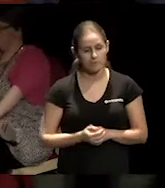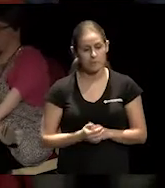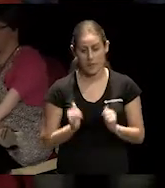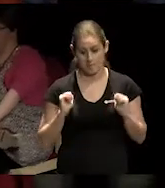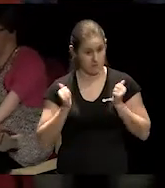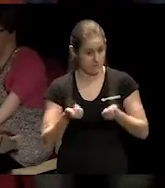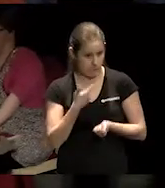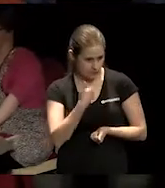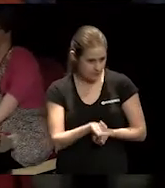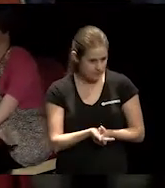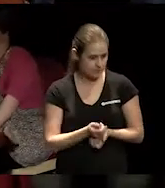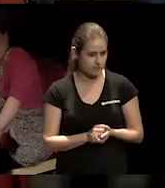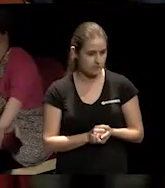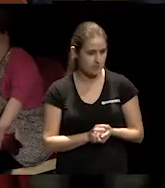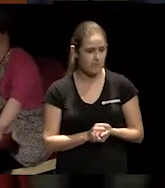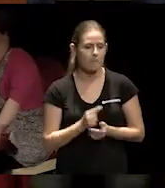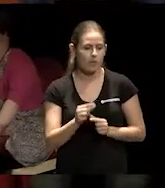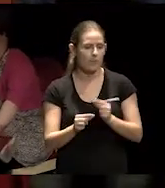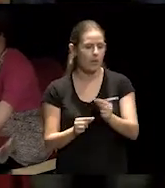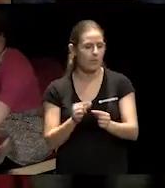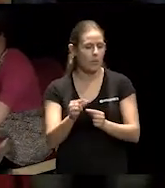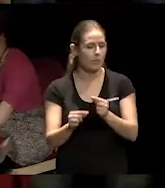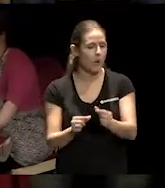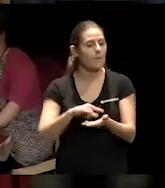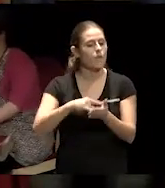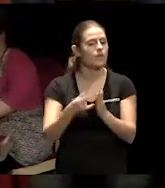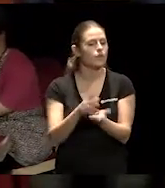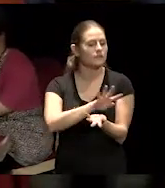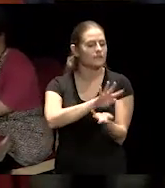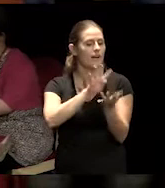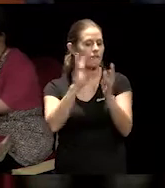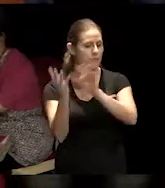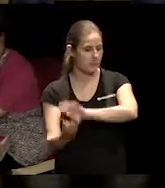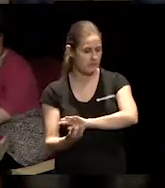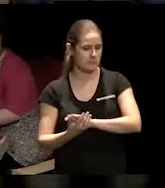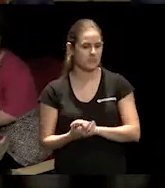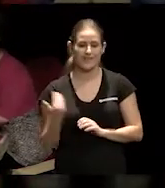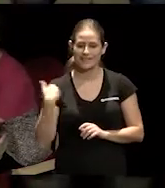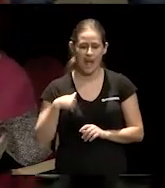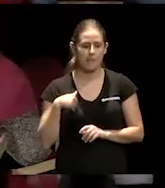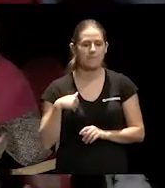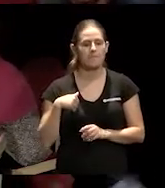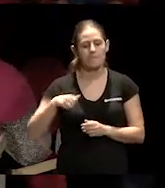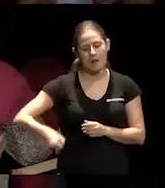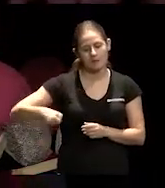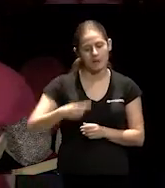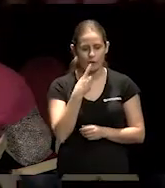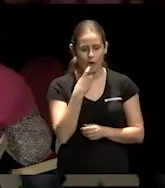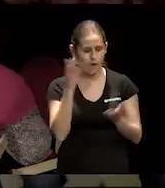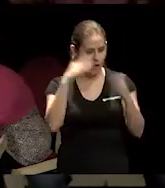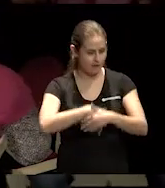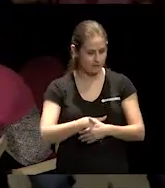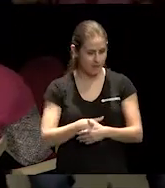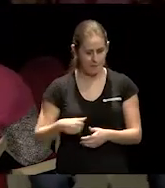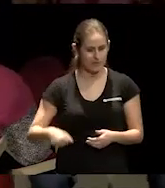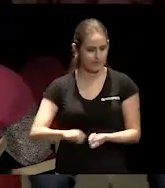ido transformándose un poquito el proyecto. Y bueno, ya no tenemos maleta roja, que la estoy transformando en otra cosa, y el